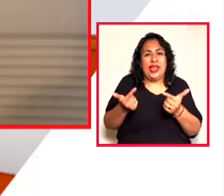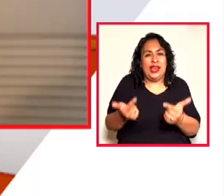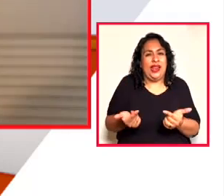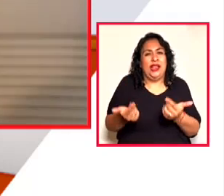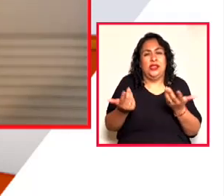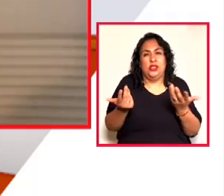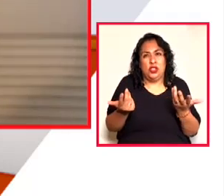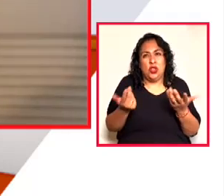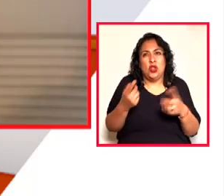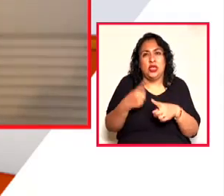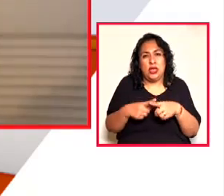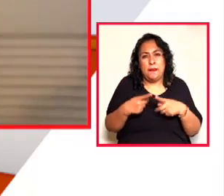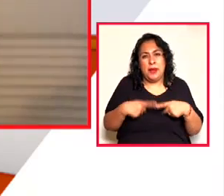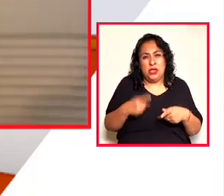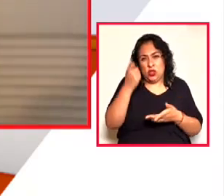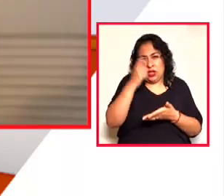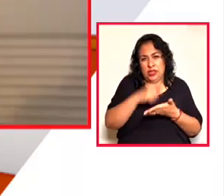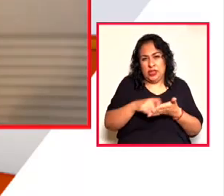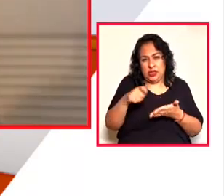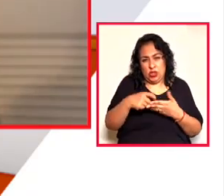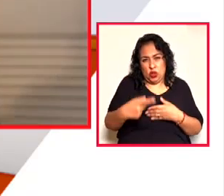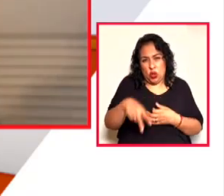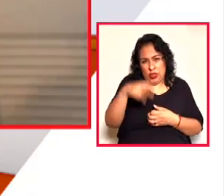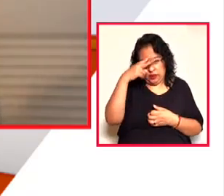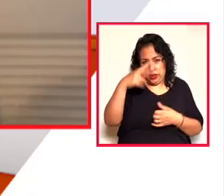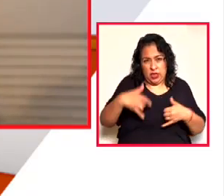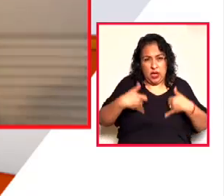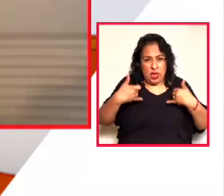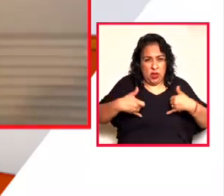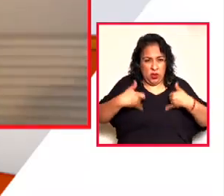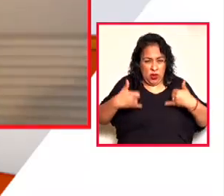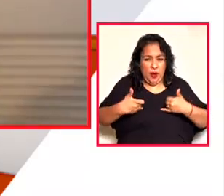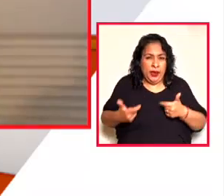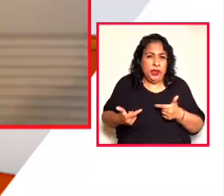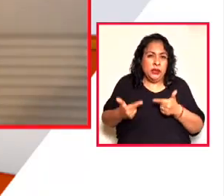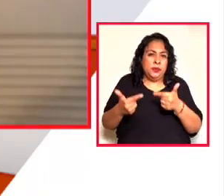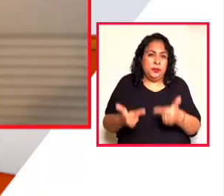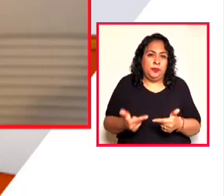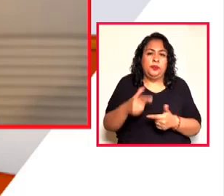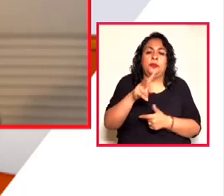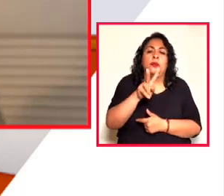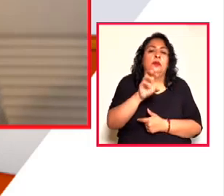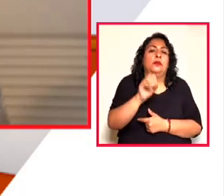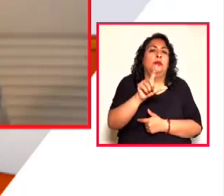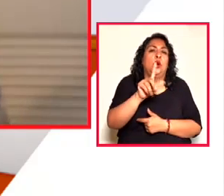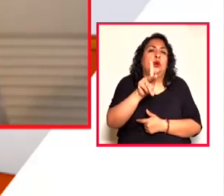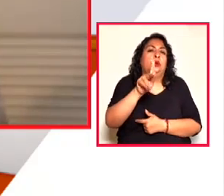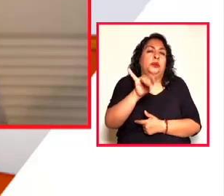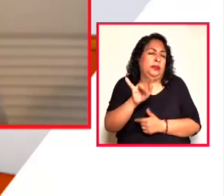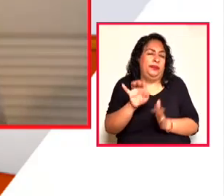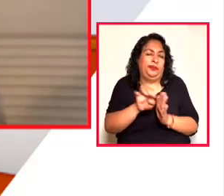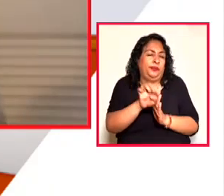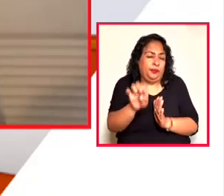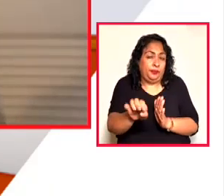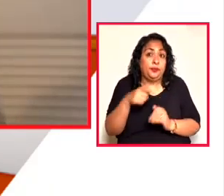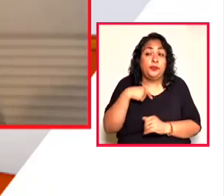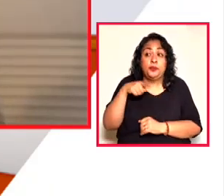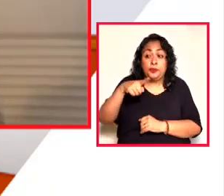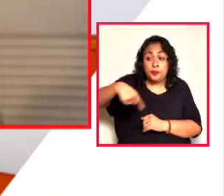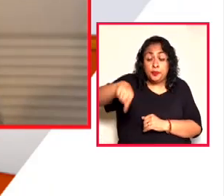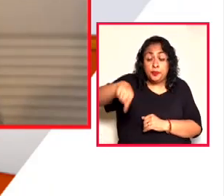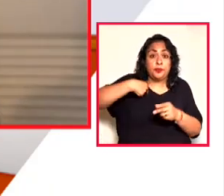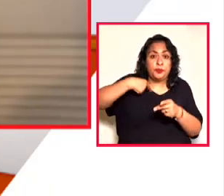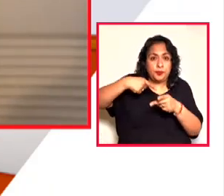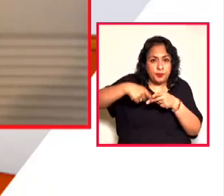los escritores mexicanos más jóvenes, ¿no?, de la generación de Volpi, por ejemplo, en la cual ellos comienzan